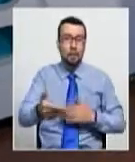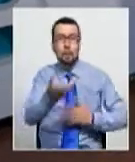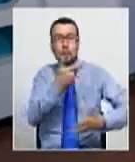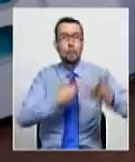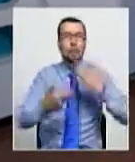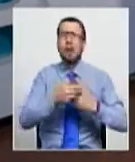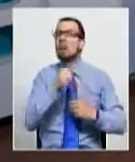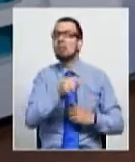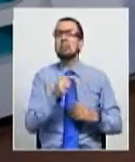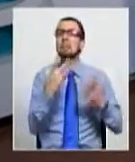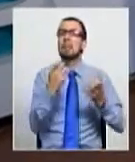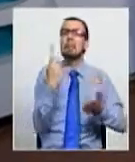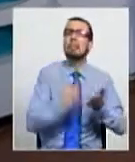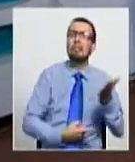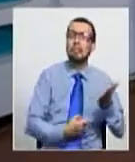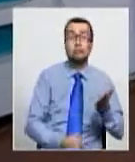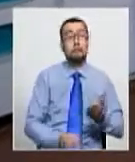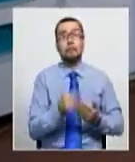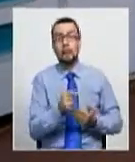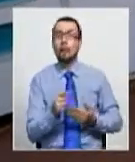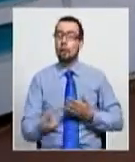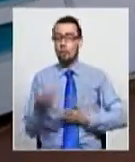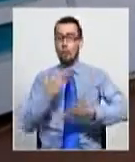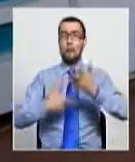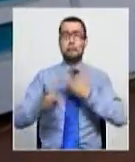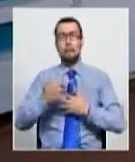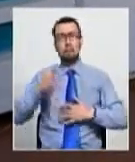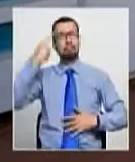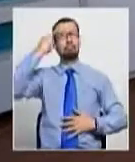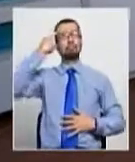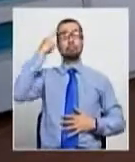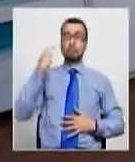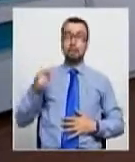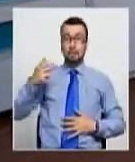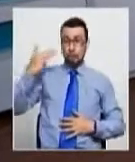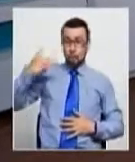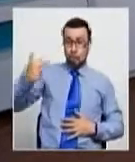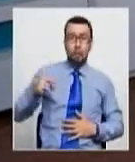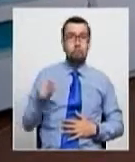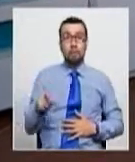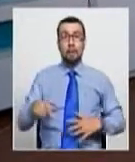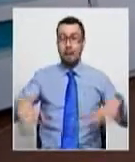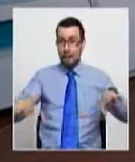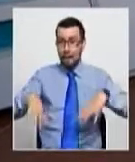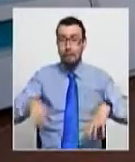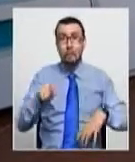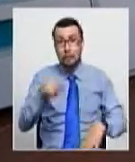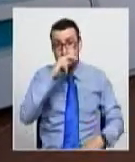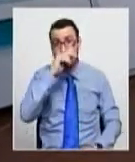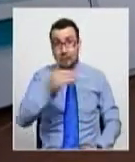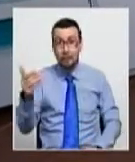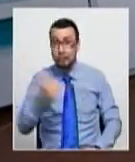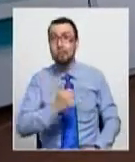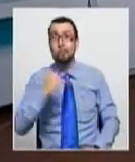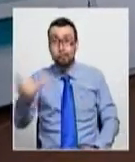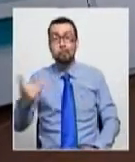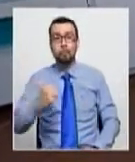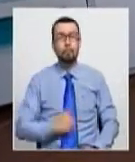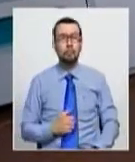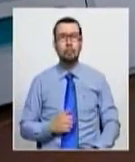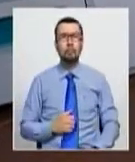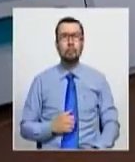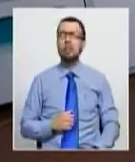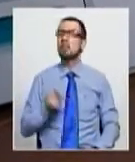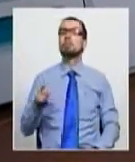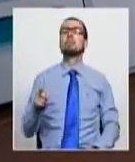que se compartan puntos de vista historias actividades desarrolladas por los niños o con los niños uno de